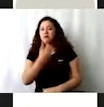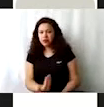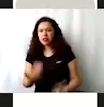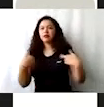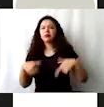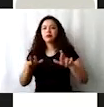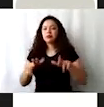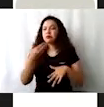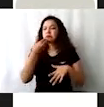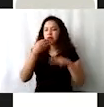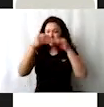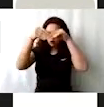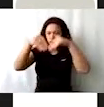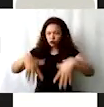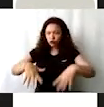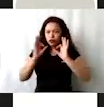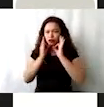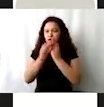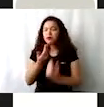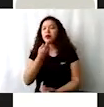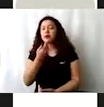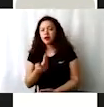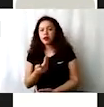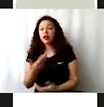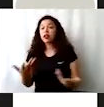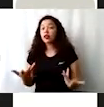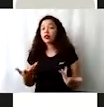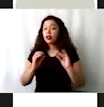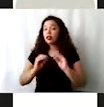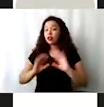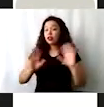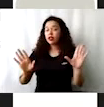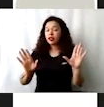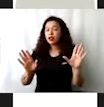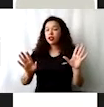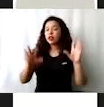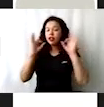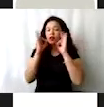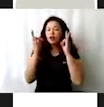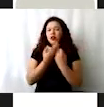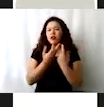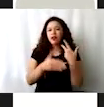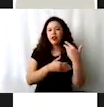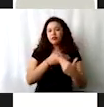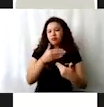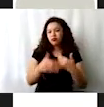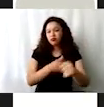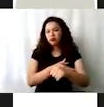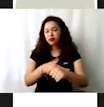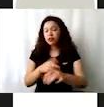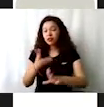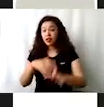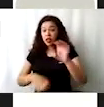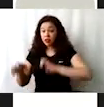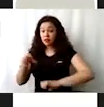bien estructurada, ¿verdad? Y aquí se deja ver claramente lo que un modelo burocrático, que si bien es para empresas